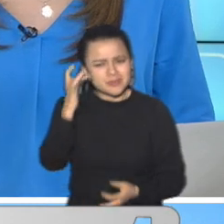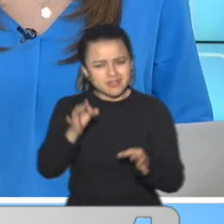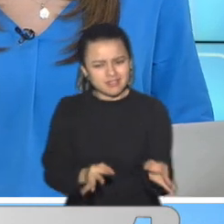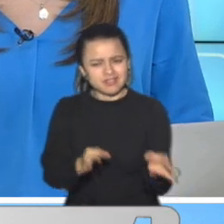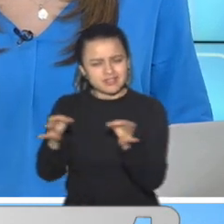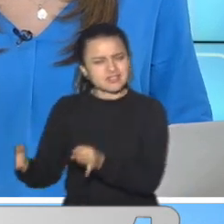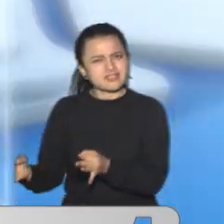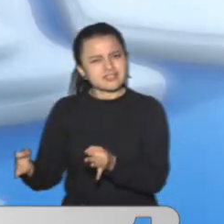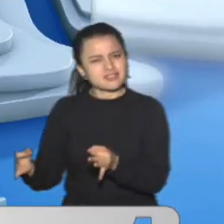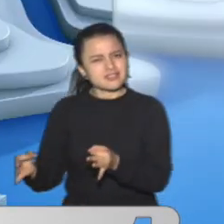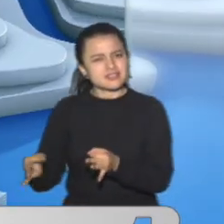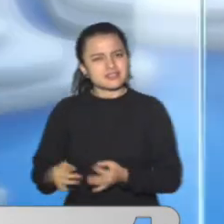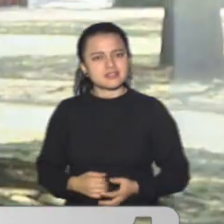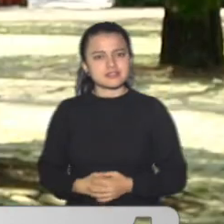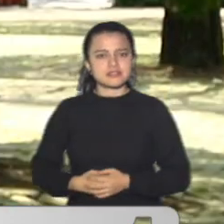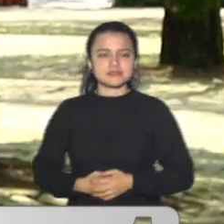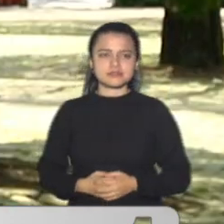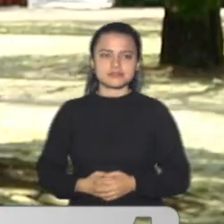aplazó la audiencia